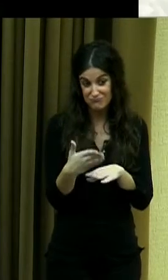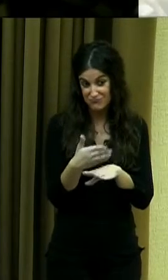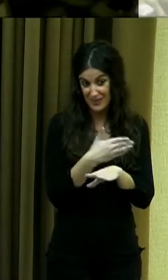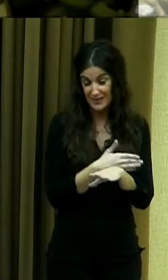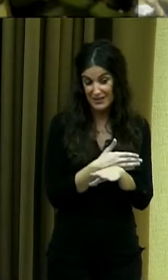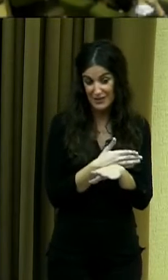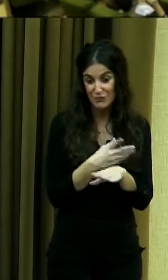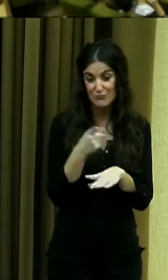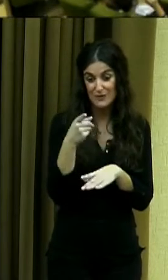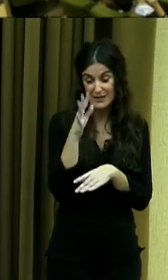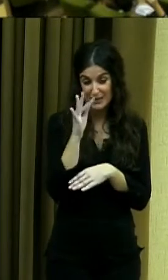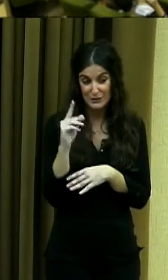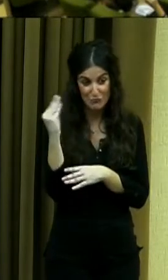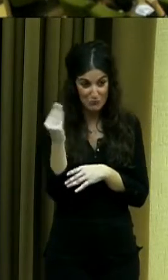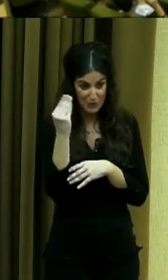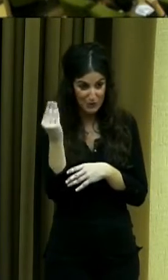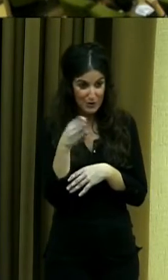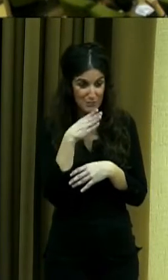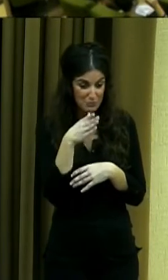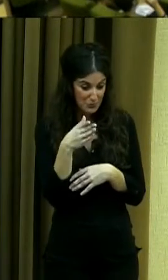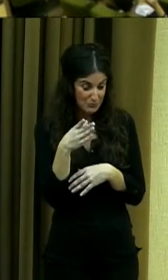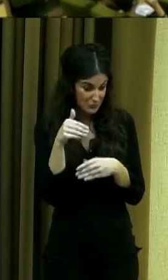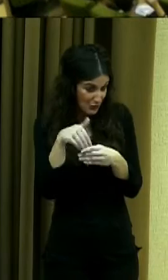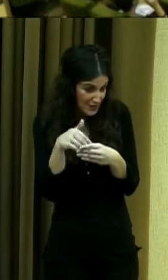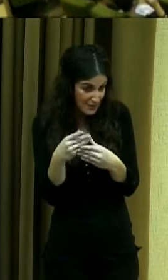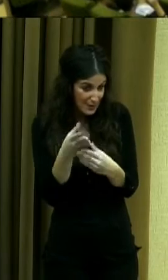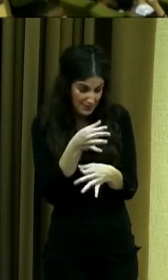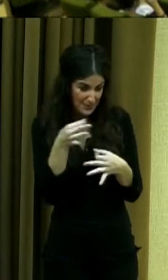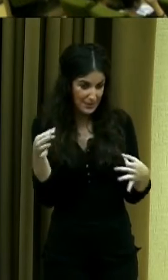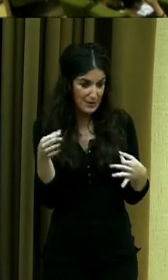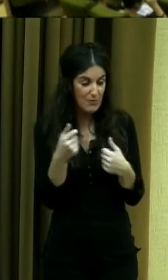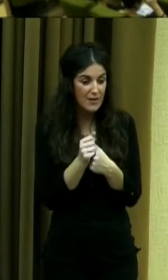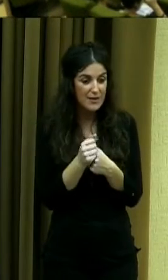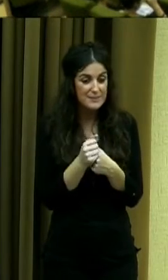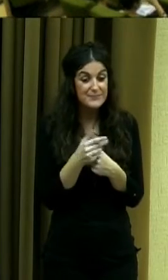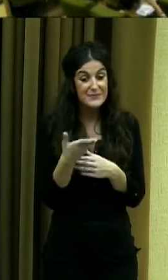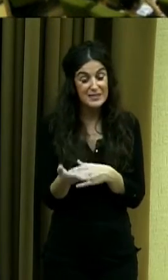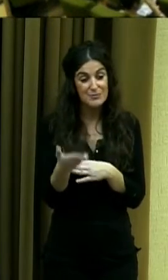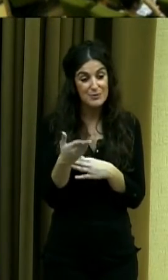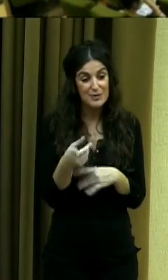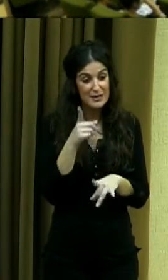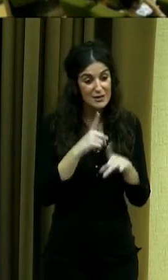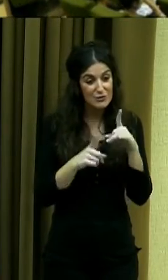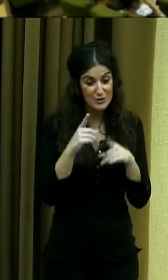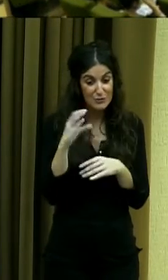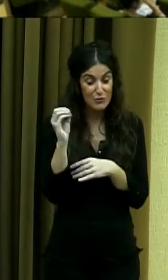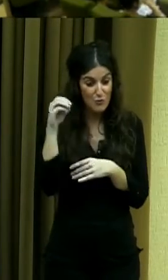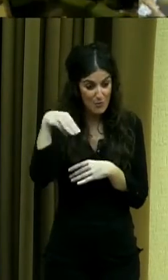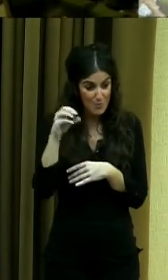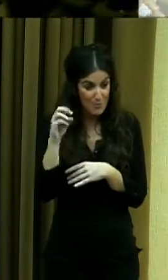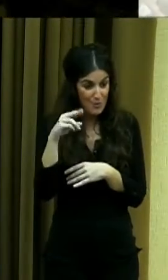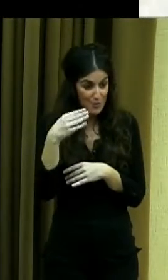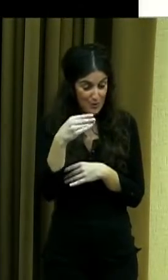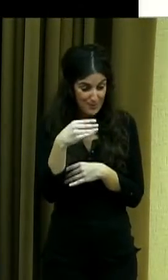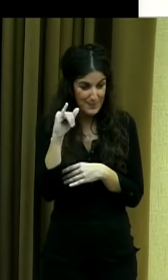vaya a mejorar mediante una intervención adecuada. Y es muy importante conocer los trastornos comórbidos que van a estar asociados a